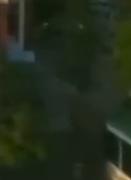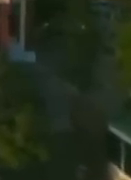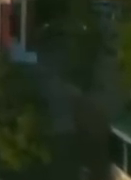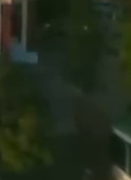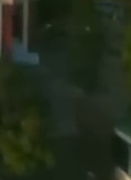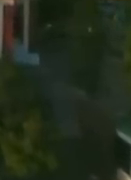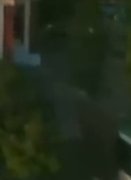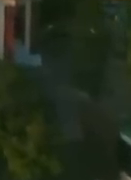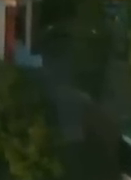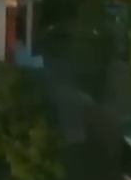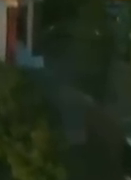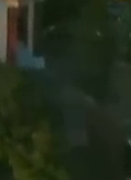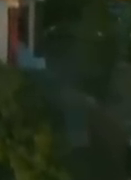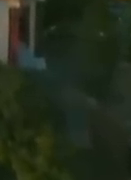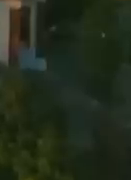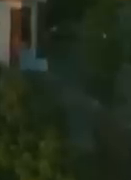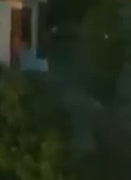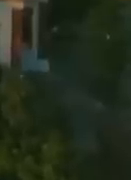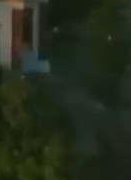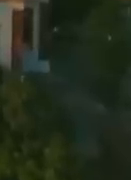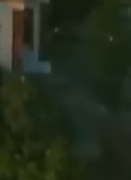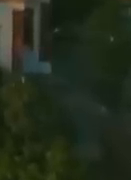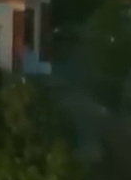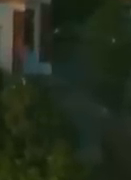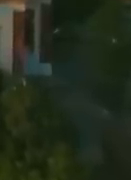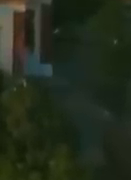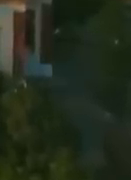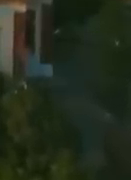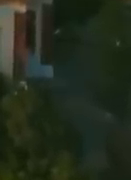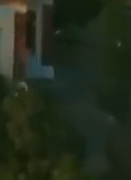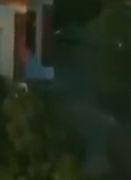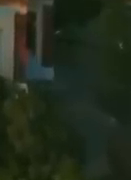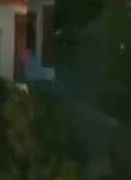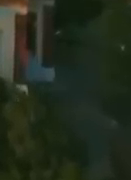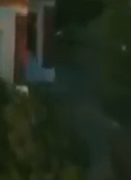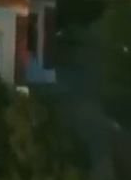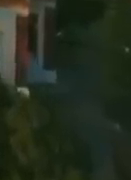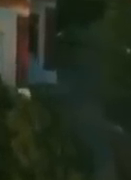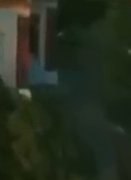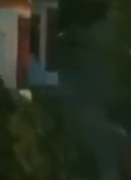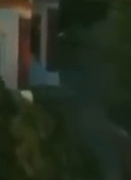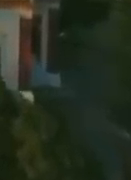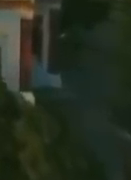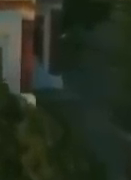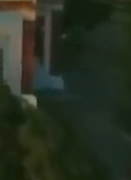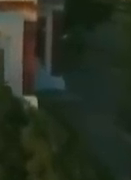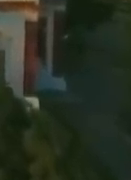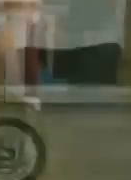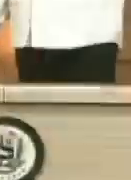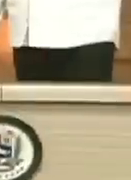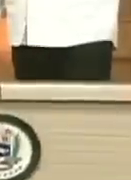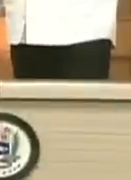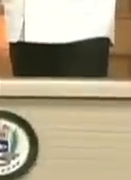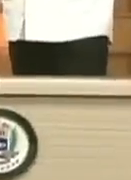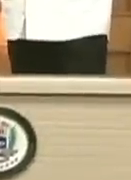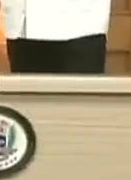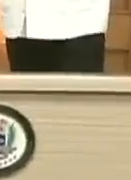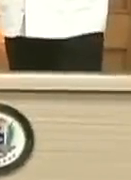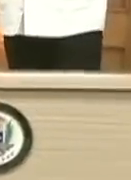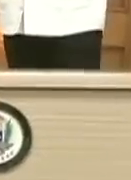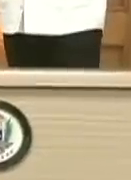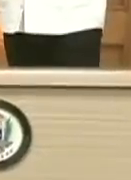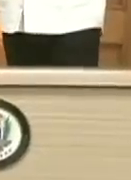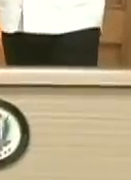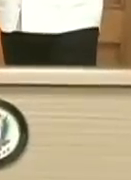paz, respeto, unión, independencia, soberanía y del pensamiento anticolonial entre Venezuela y Colombia